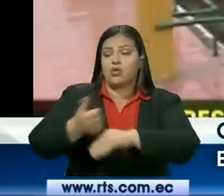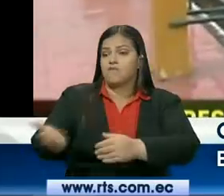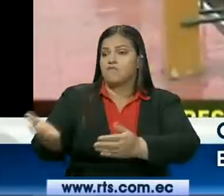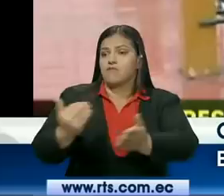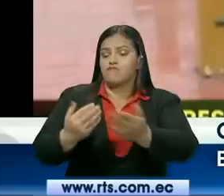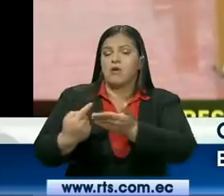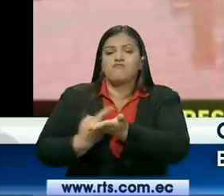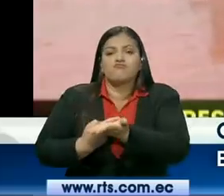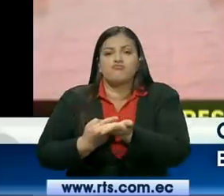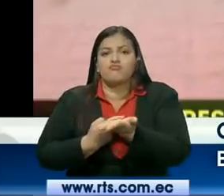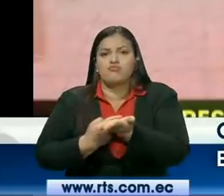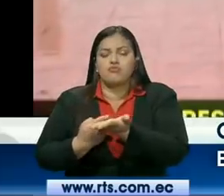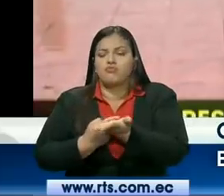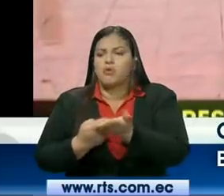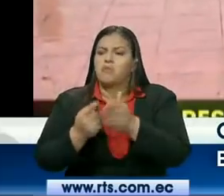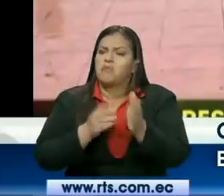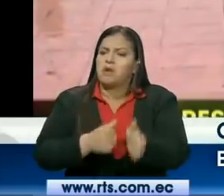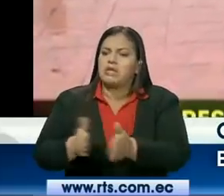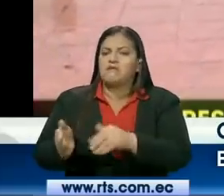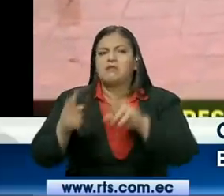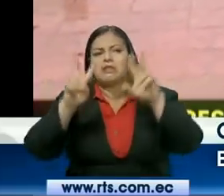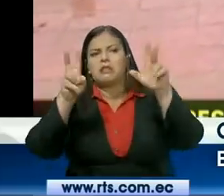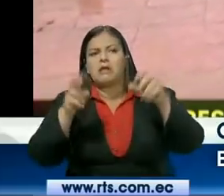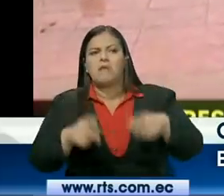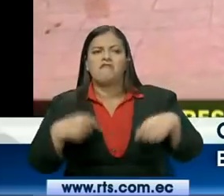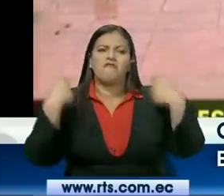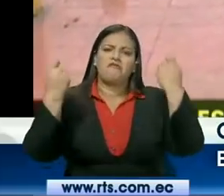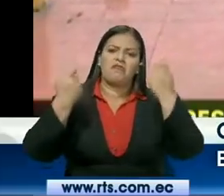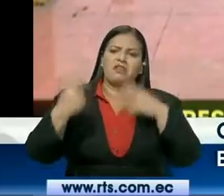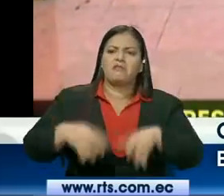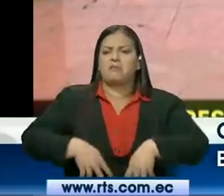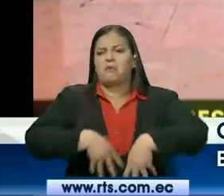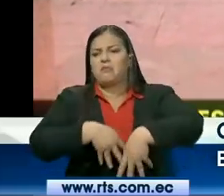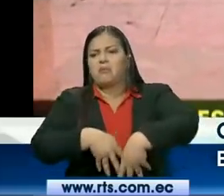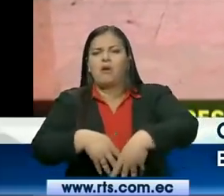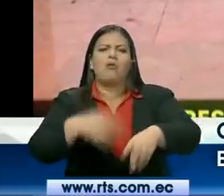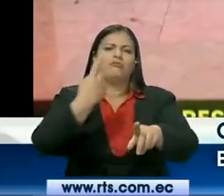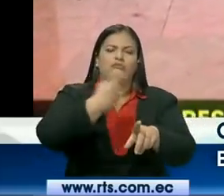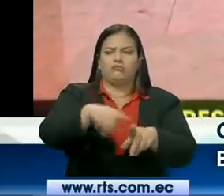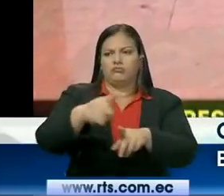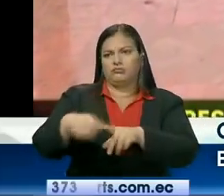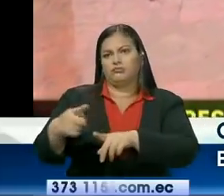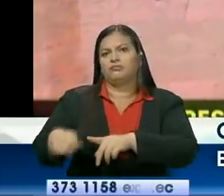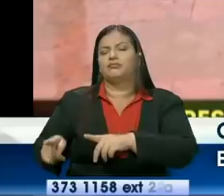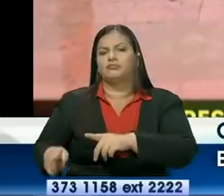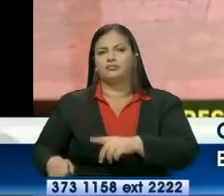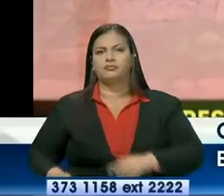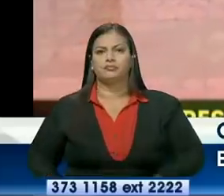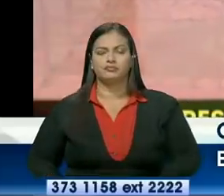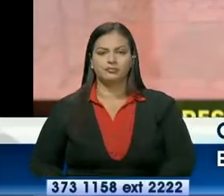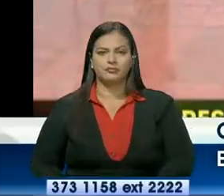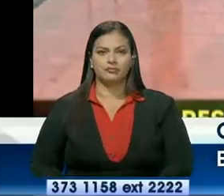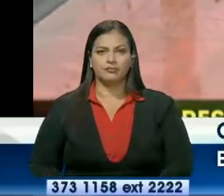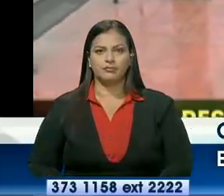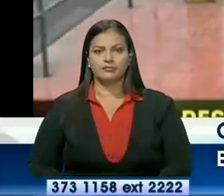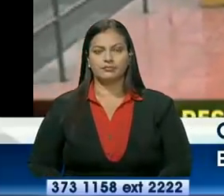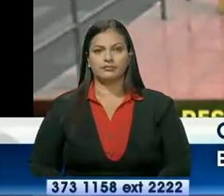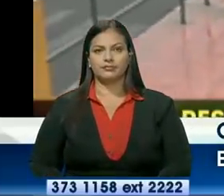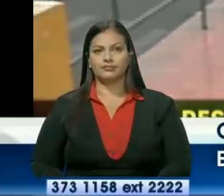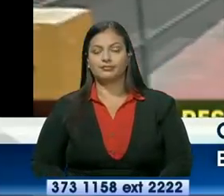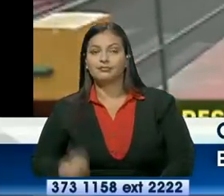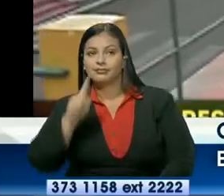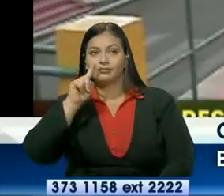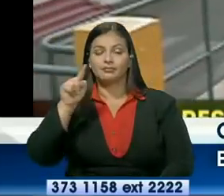avistar los desfiles que suceden aquí en la población año a año. Y tenemos también nuestra